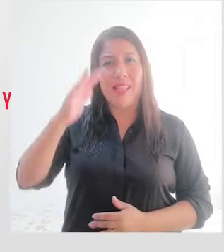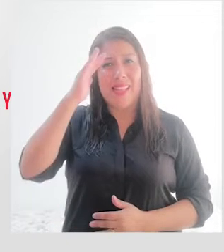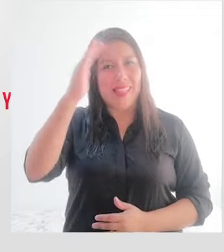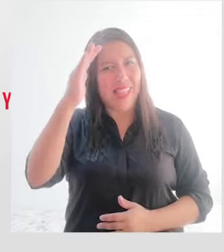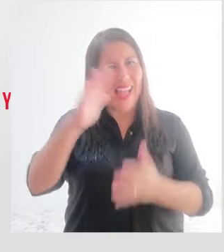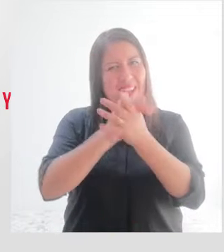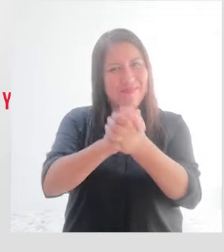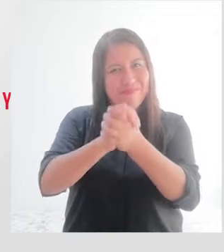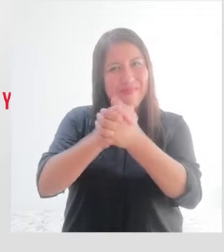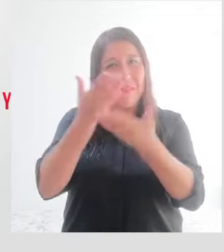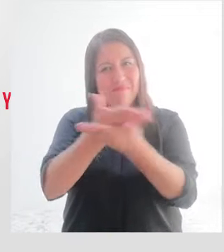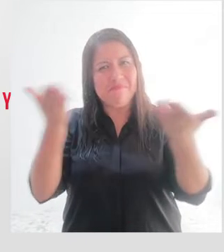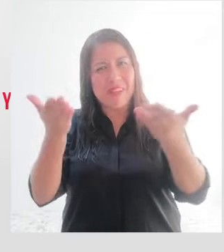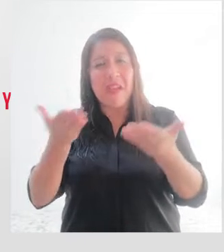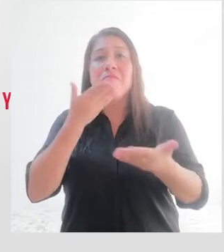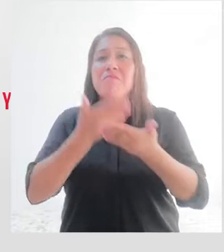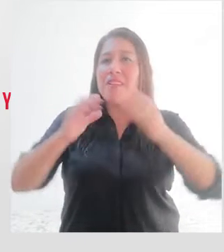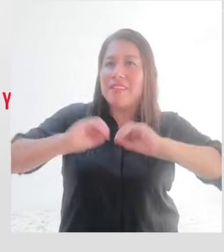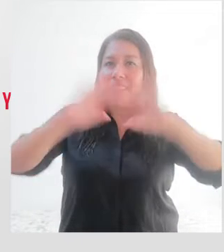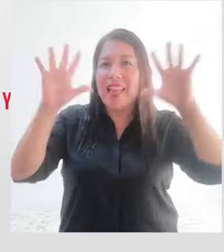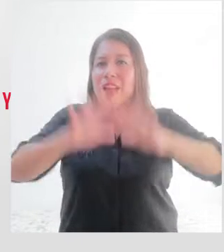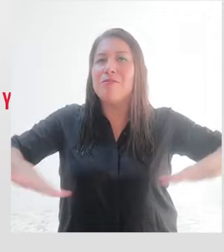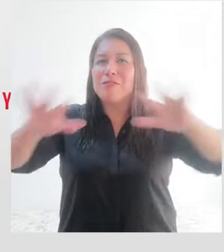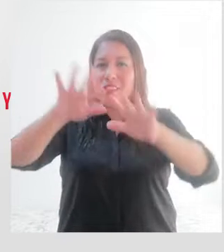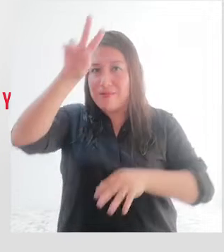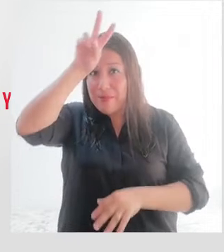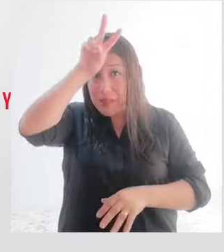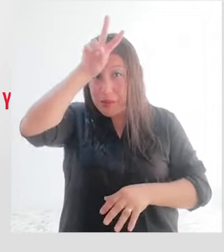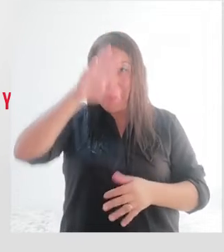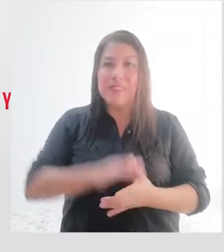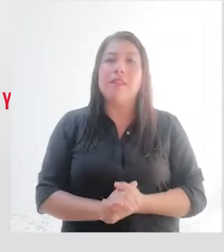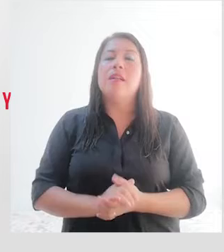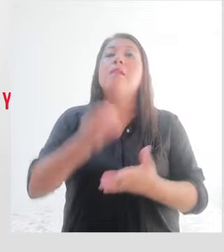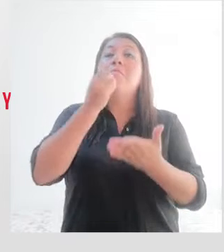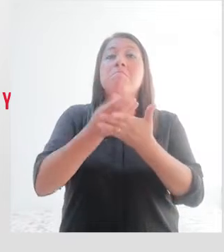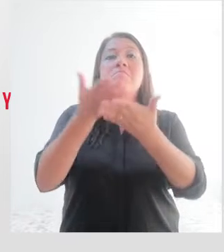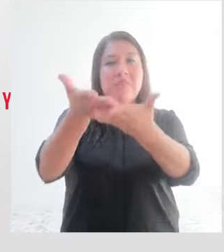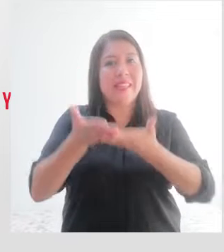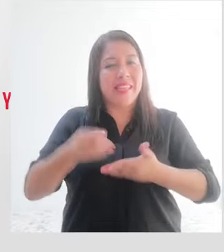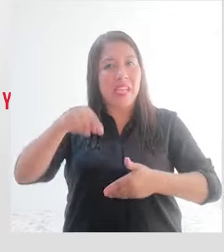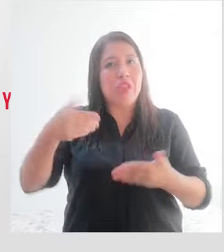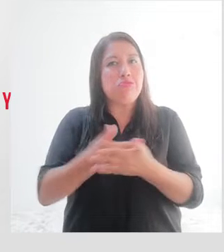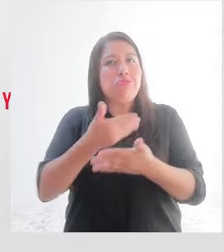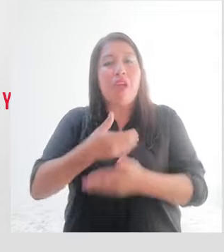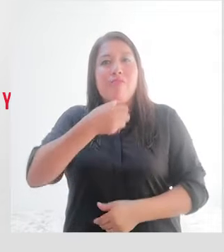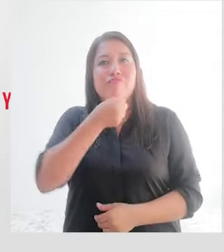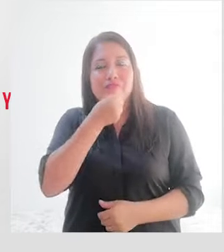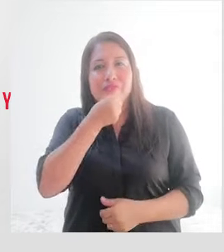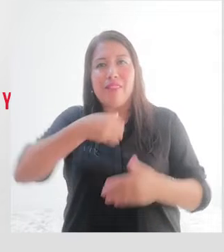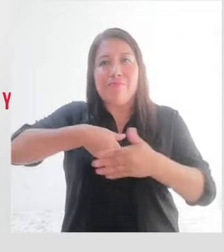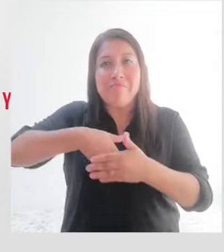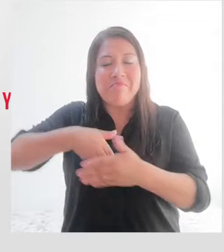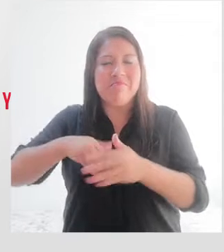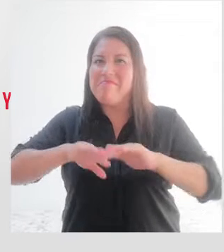¿Qué tal, amigas y amigos? Buenos días con todo el Perú. Bienvenidos a una nueva edición de Sin